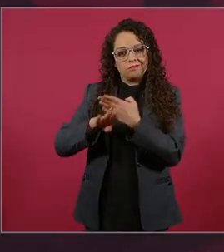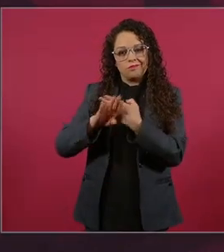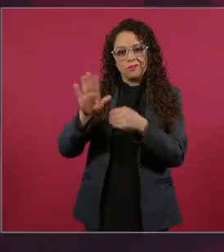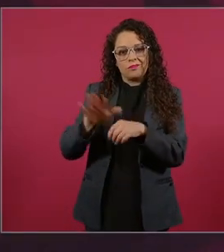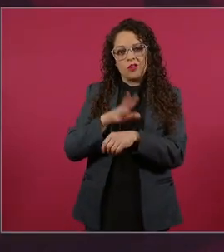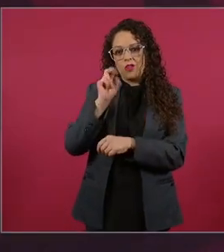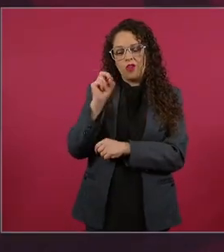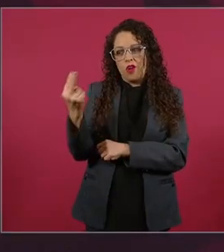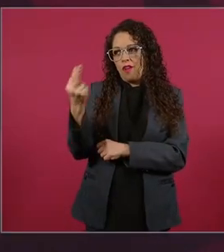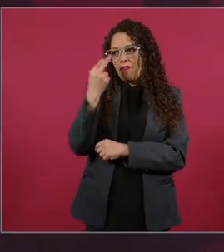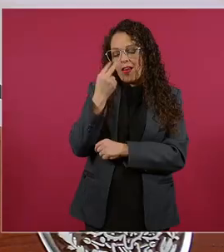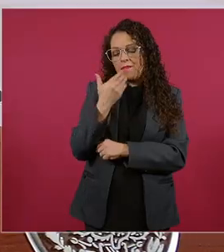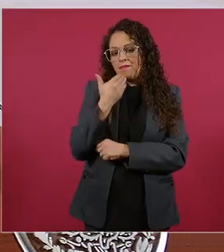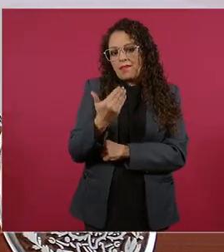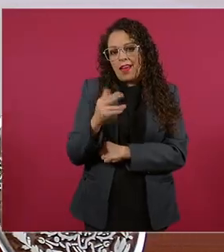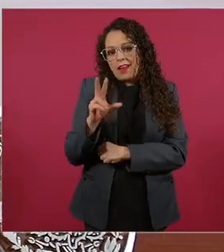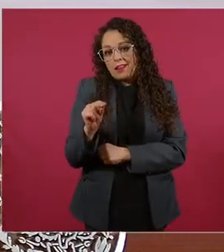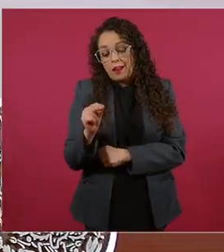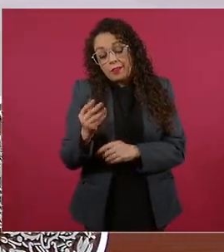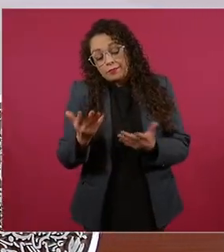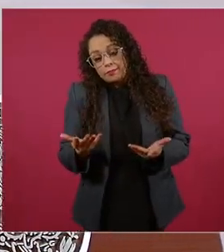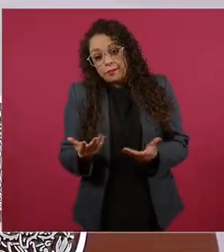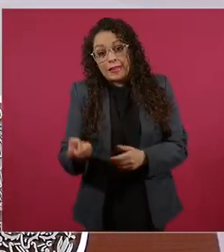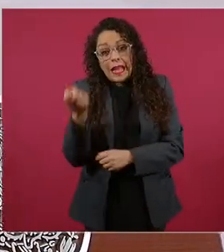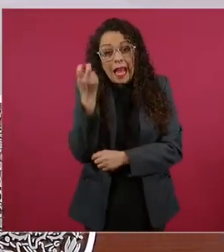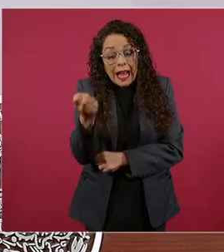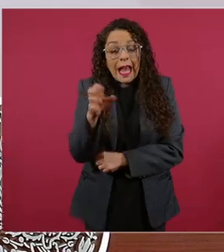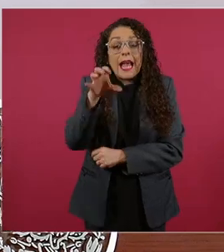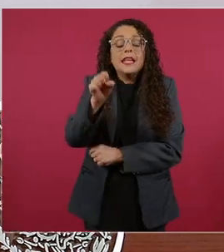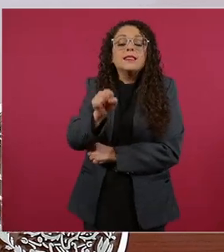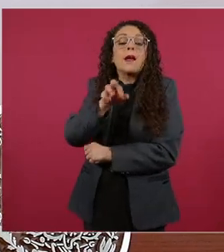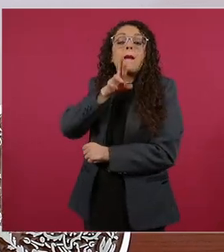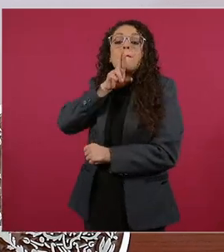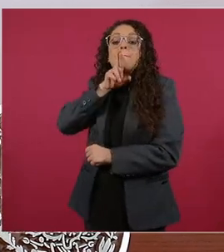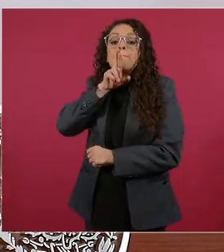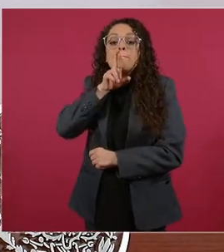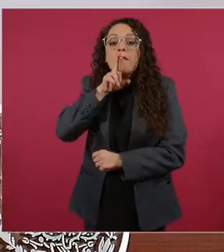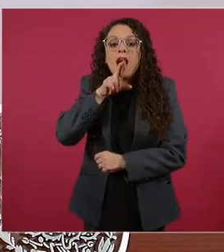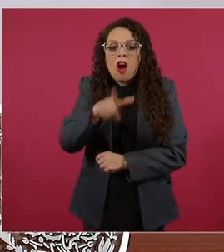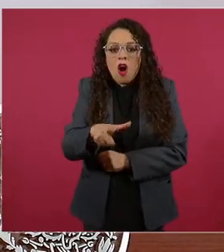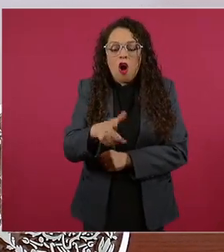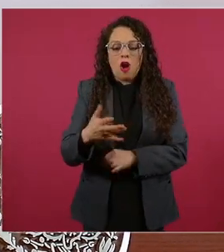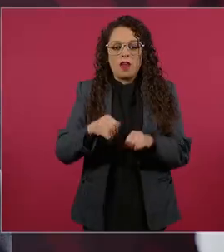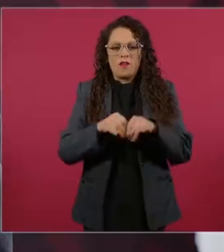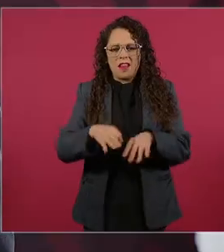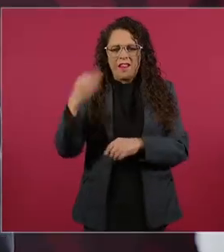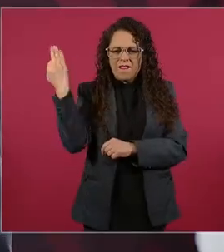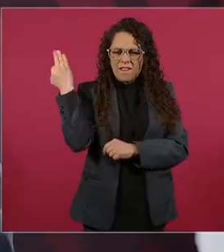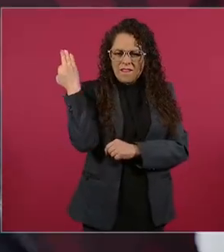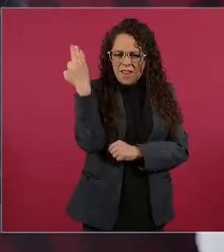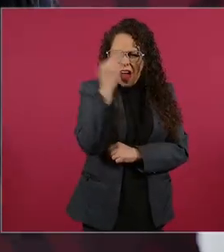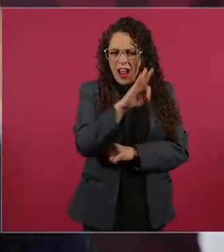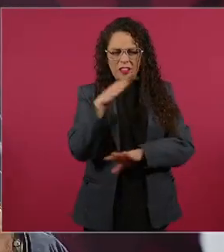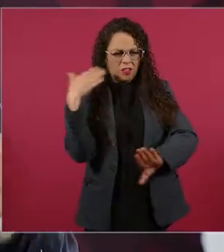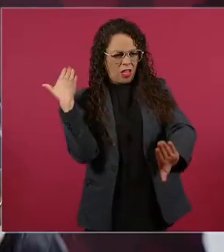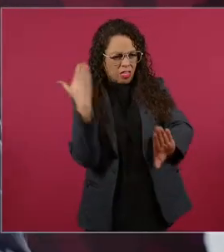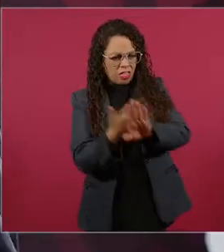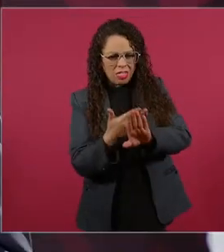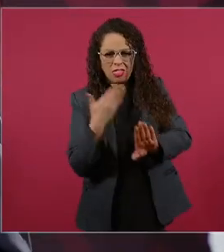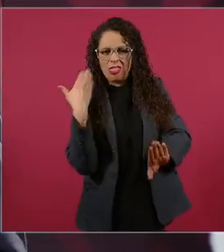malquerientes. ¿Es preferible eso, ¿sí? y a las mentiras y a las calumnias, que